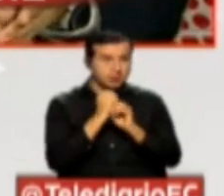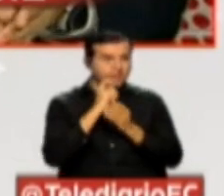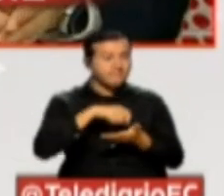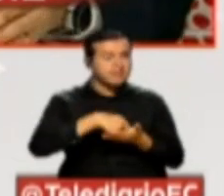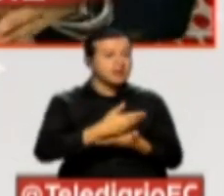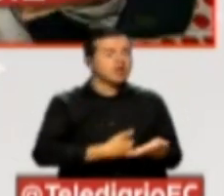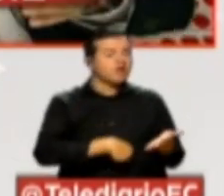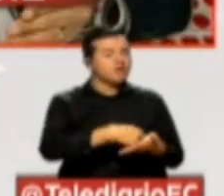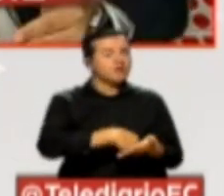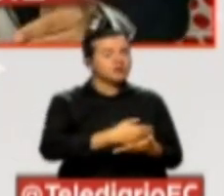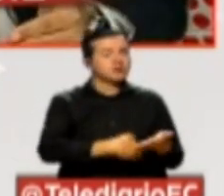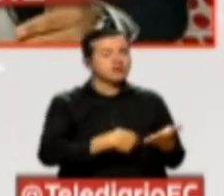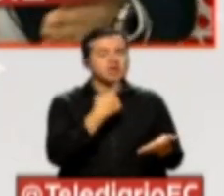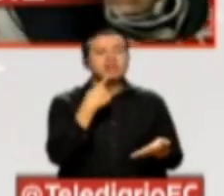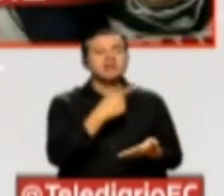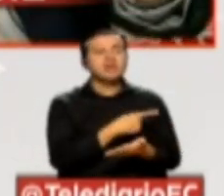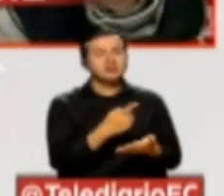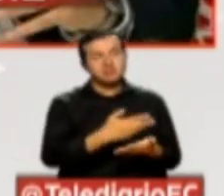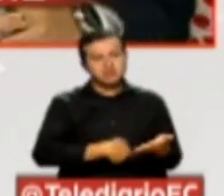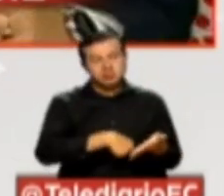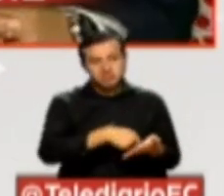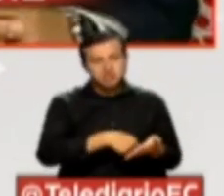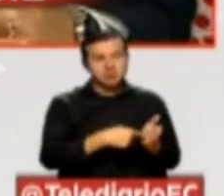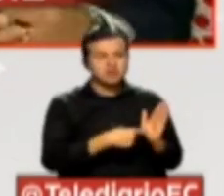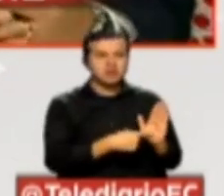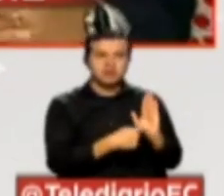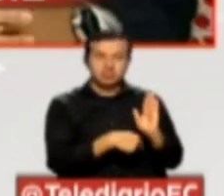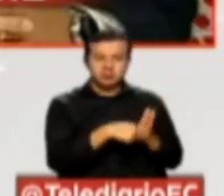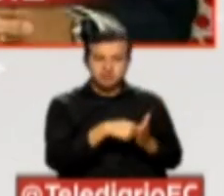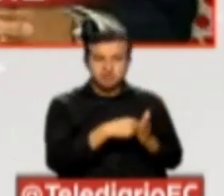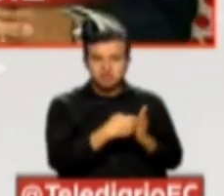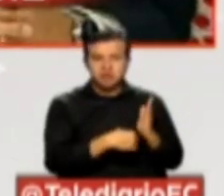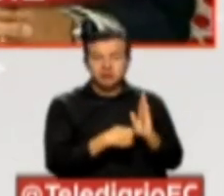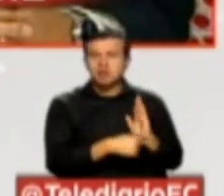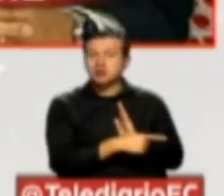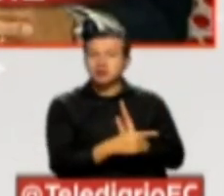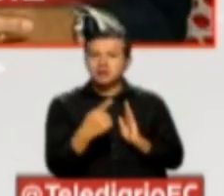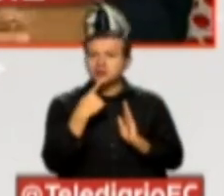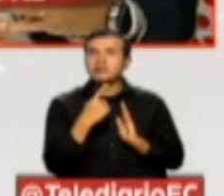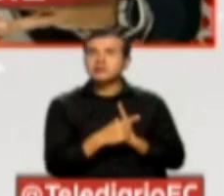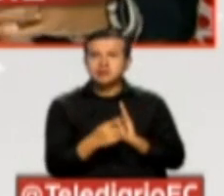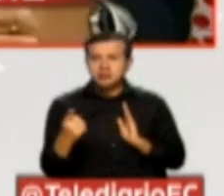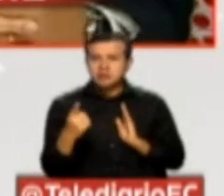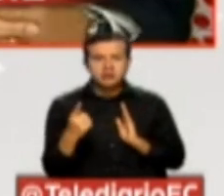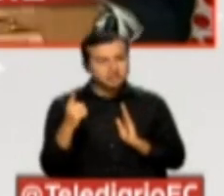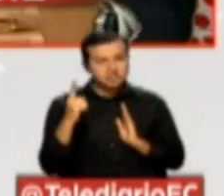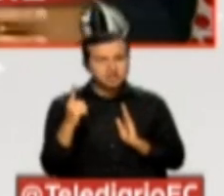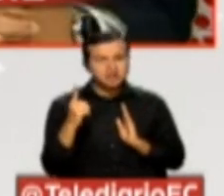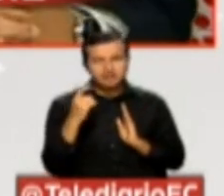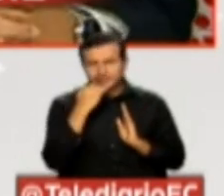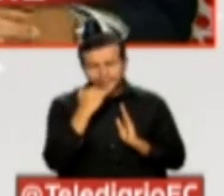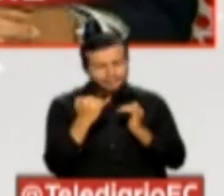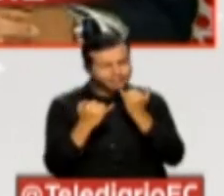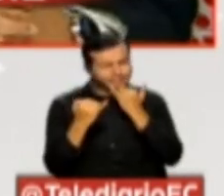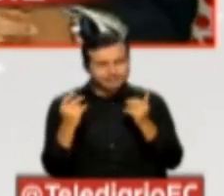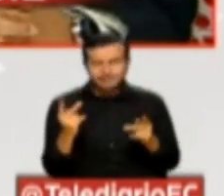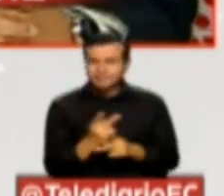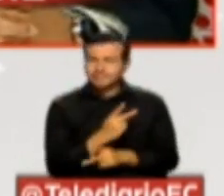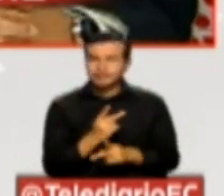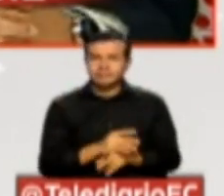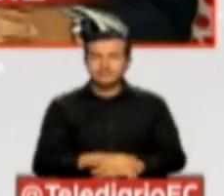un documento donde se expresa en el acto del resarcimiento una total desigualdad, una injusticia.